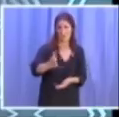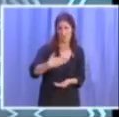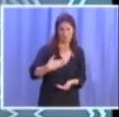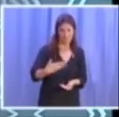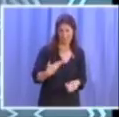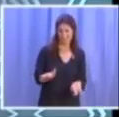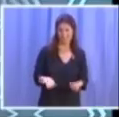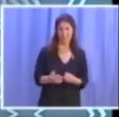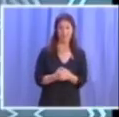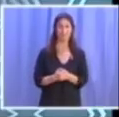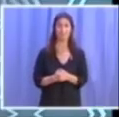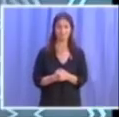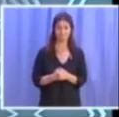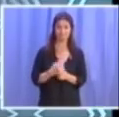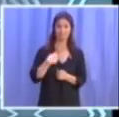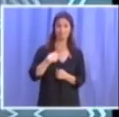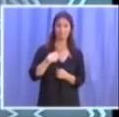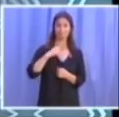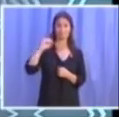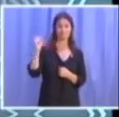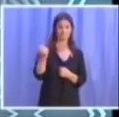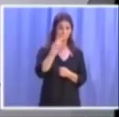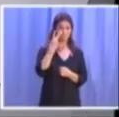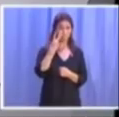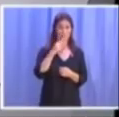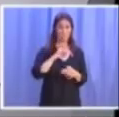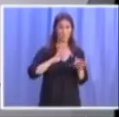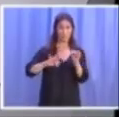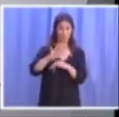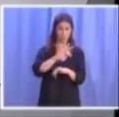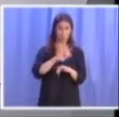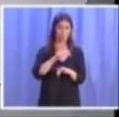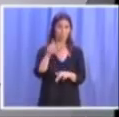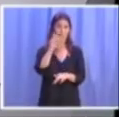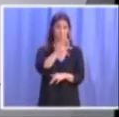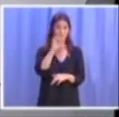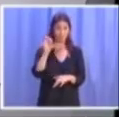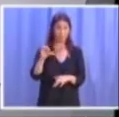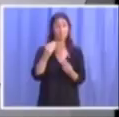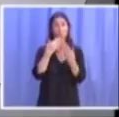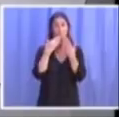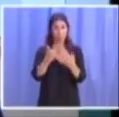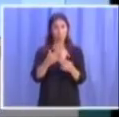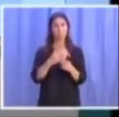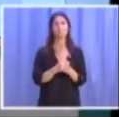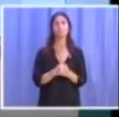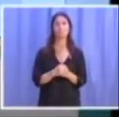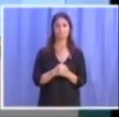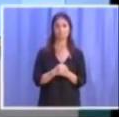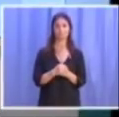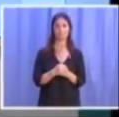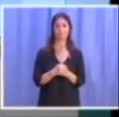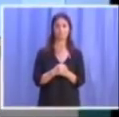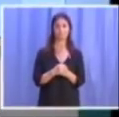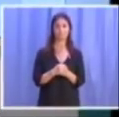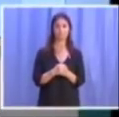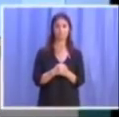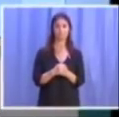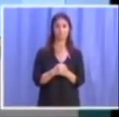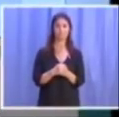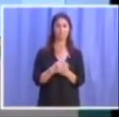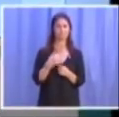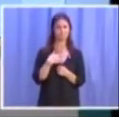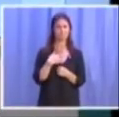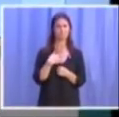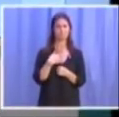nada. Tenemos una segunda ronda, un segundo turno. Sebastián Pérez. Sí, muchas gracias. Es muy